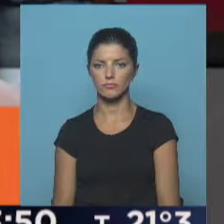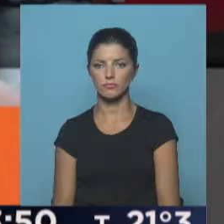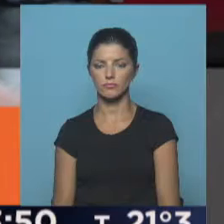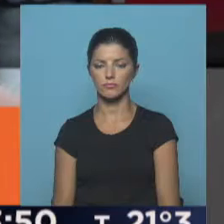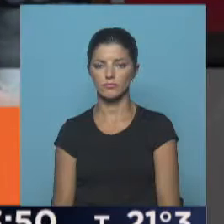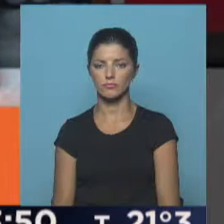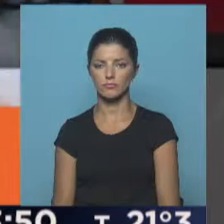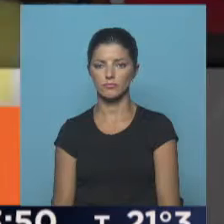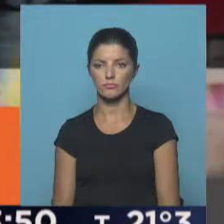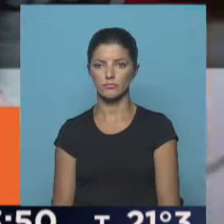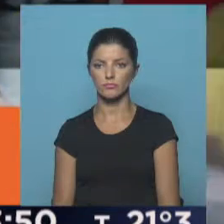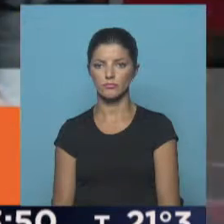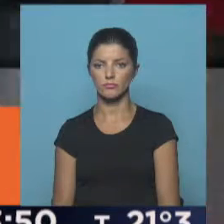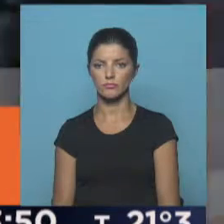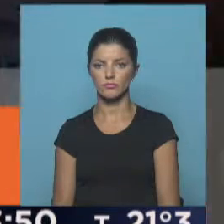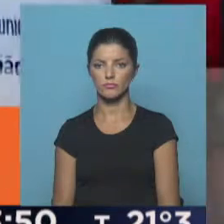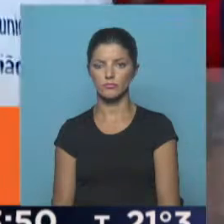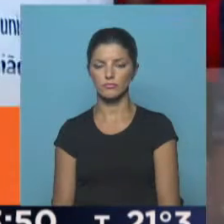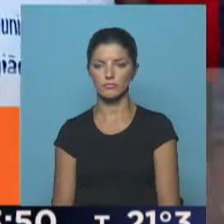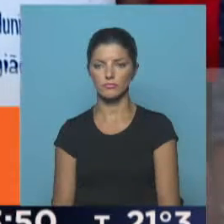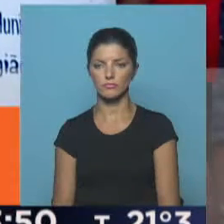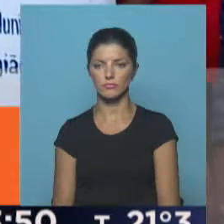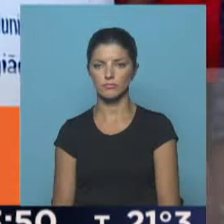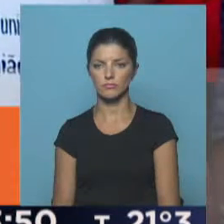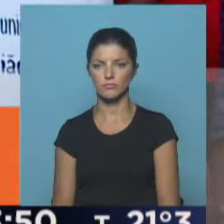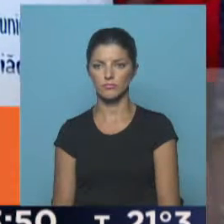65 años. No existe, no es posible.